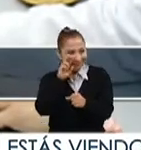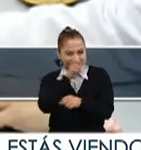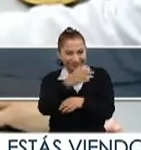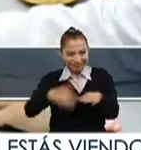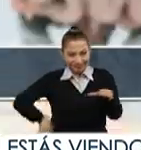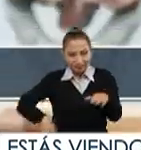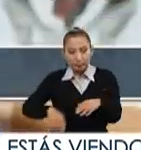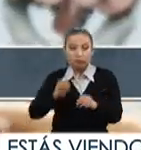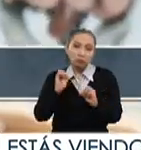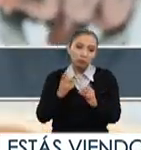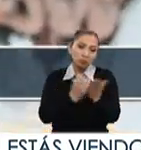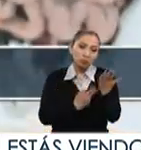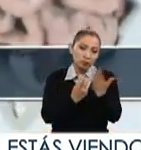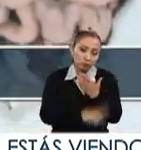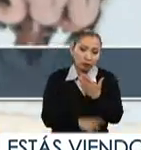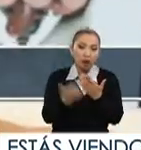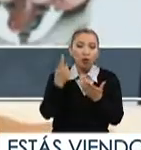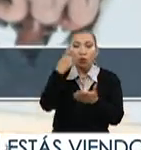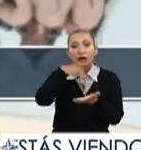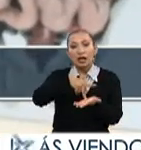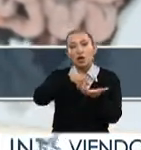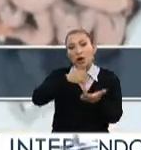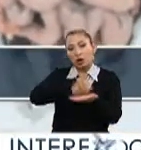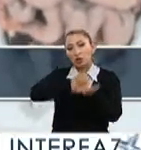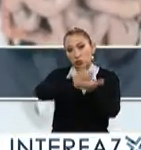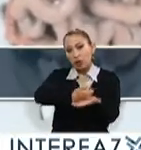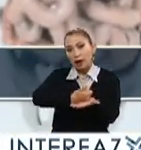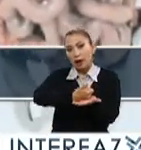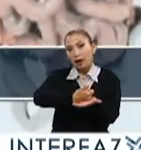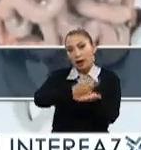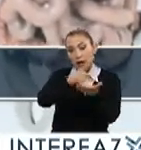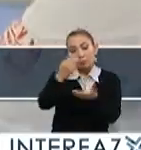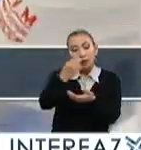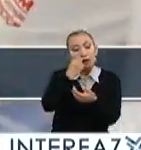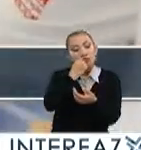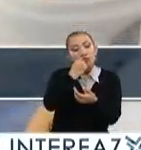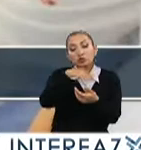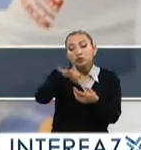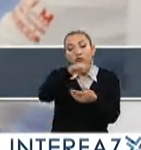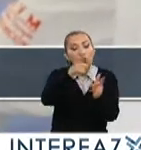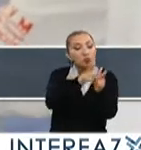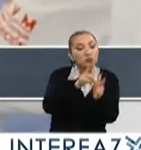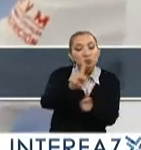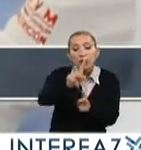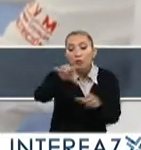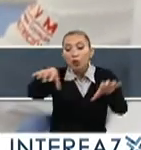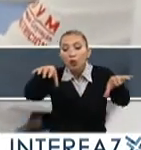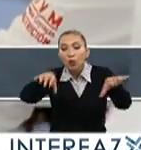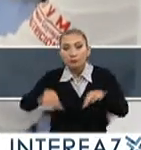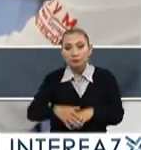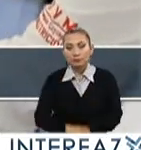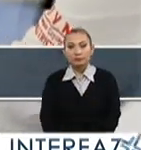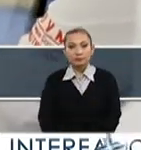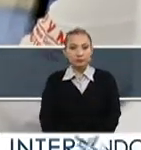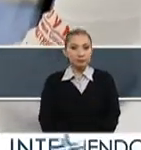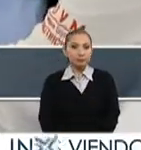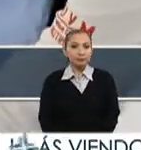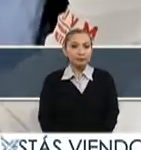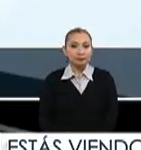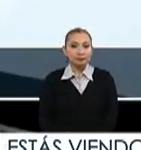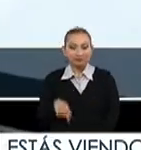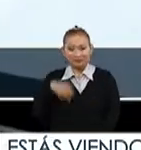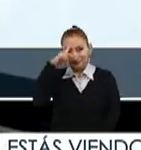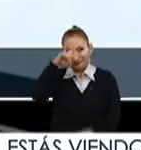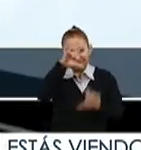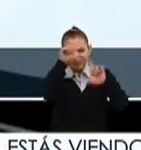veíamos, o programas como Un Kilo de Ayuda, por ejemplo, que evalúan el estado de nutrición en poblaciones y no en un individuo nada más. Supongo que nuestro